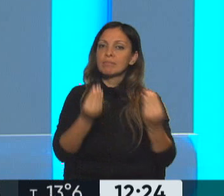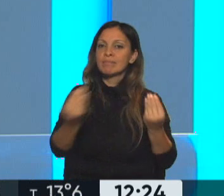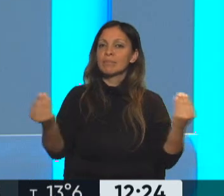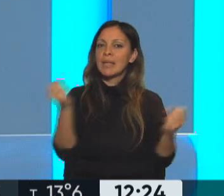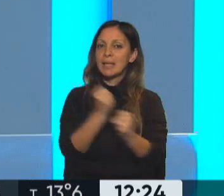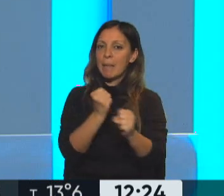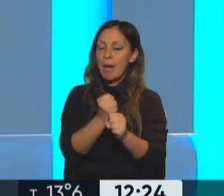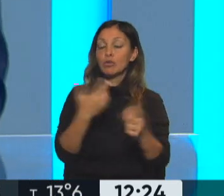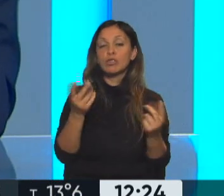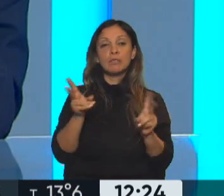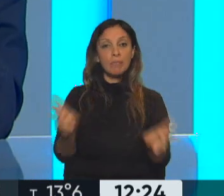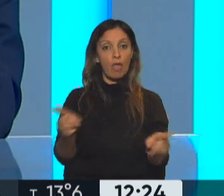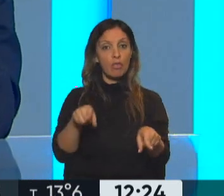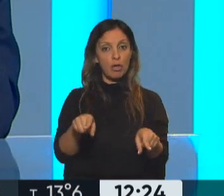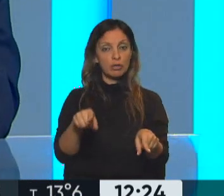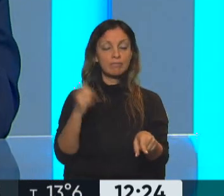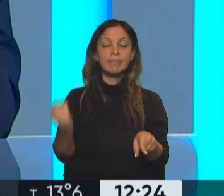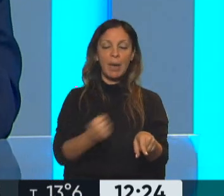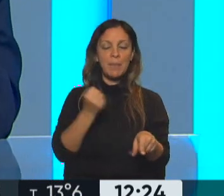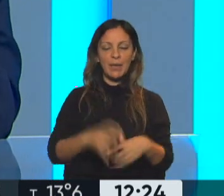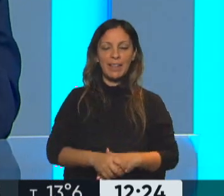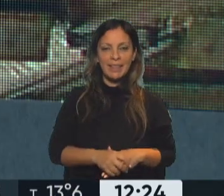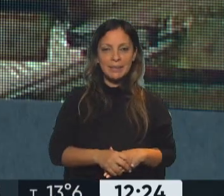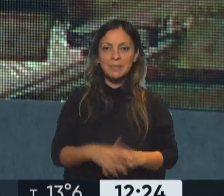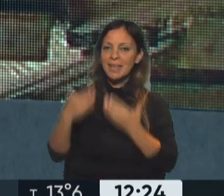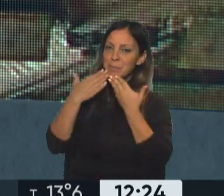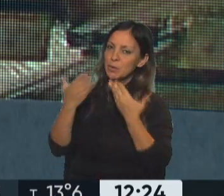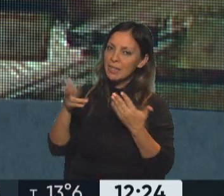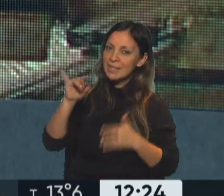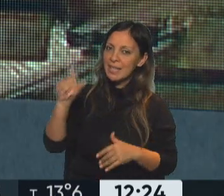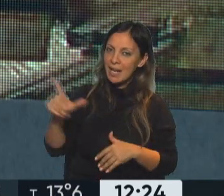son dos temas que hay que prestarle siempre muchísima atención. Sin dudas. Gracias, Raúl. En minutos seguimos. Dale.